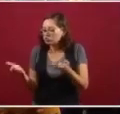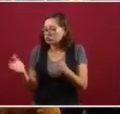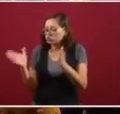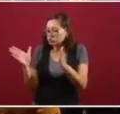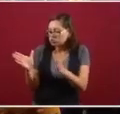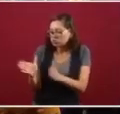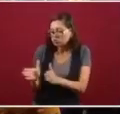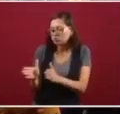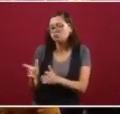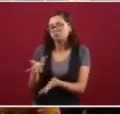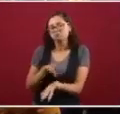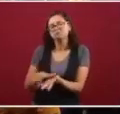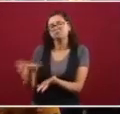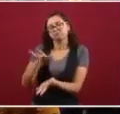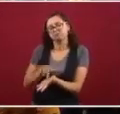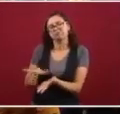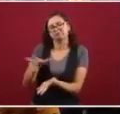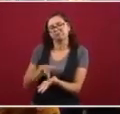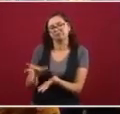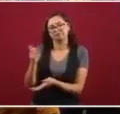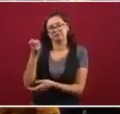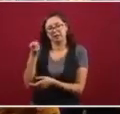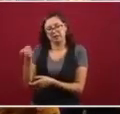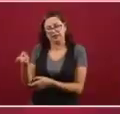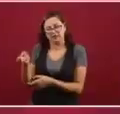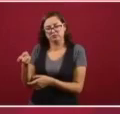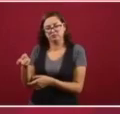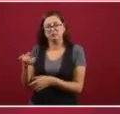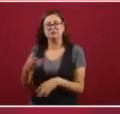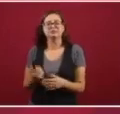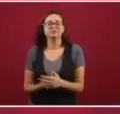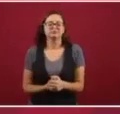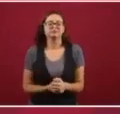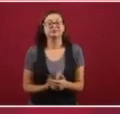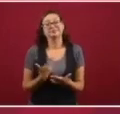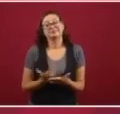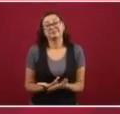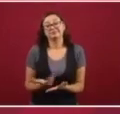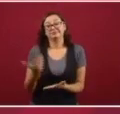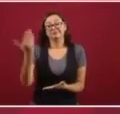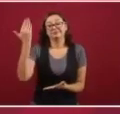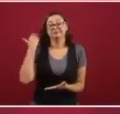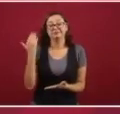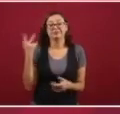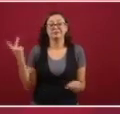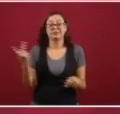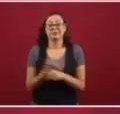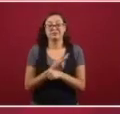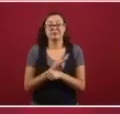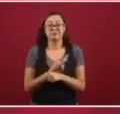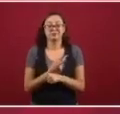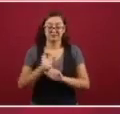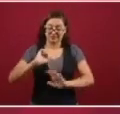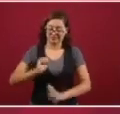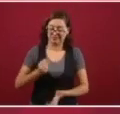ejidatarios y pequeños propietarios, porque antes el subsidio, el